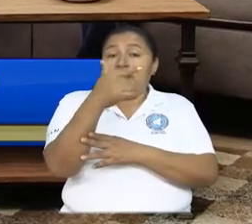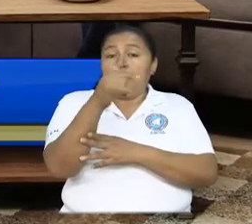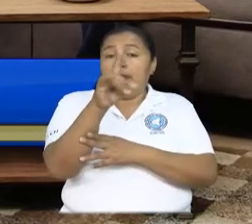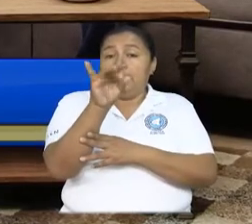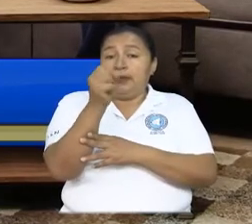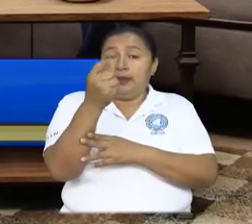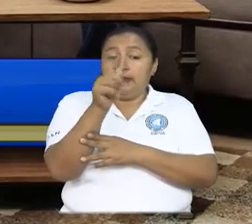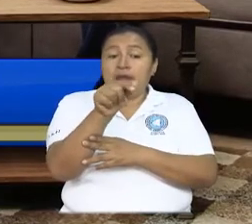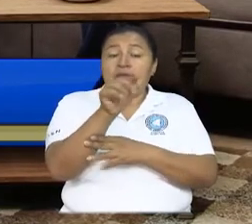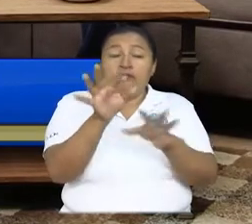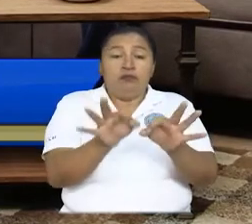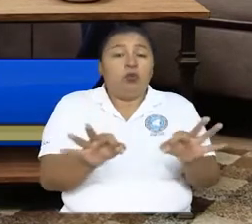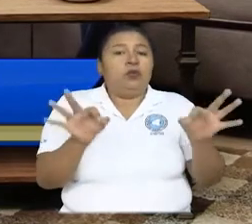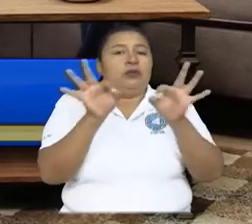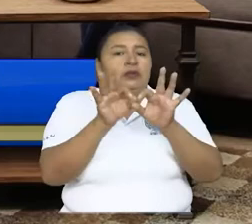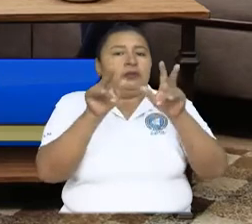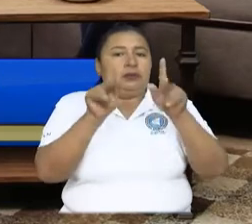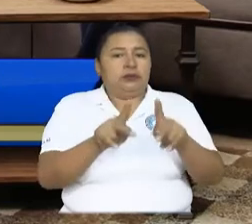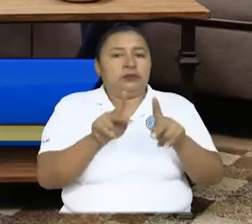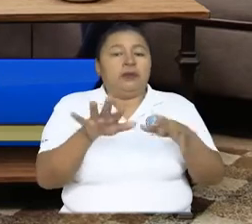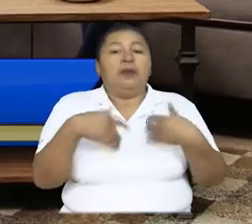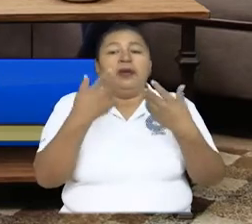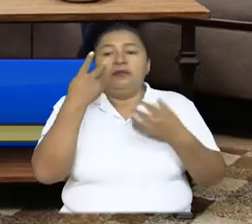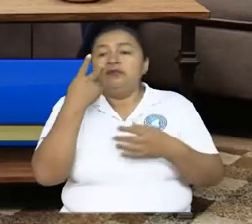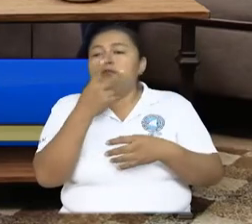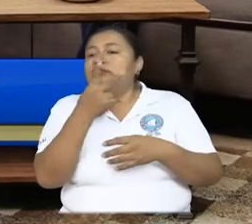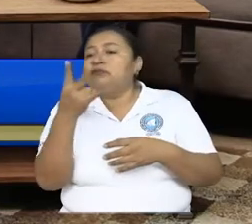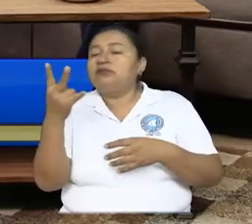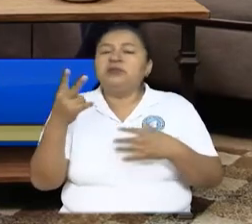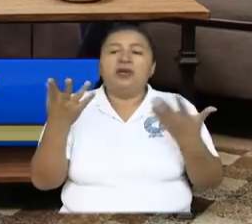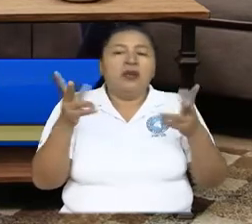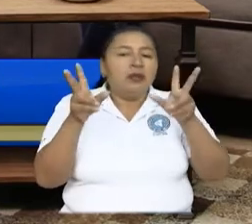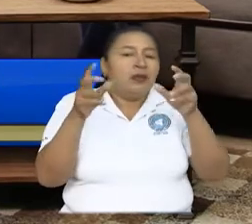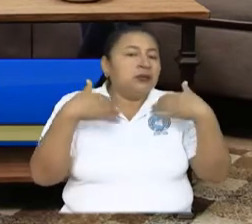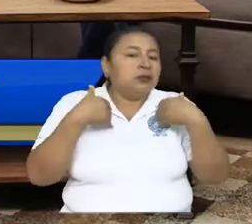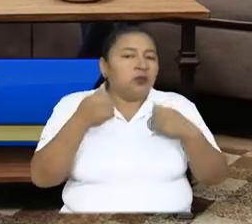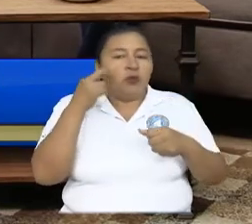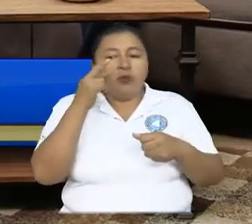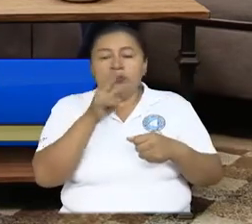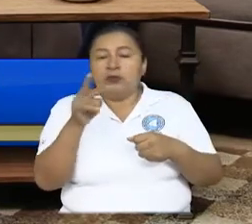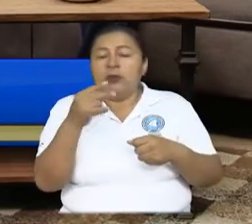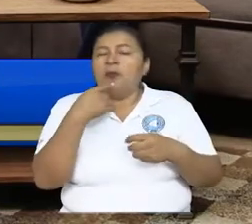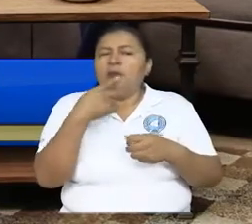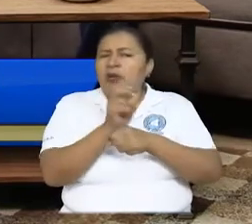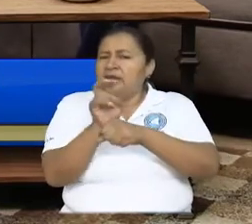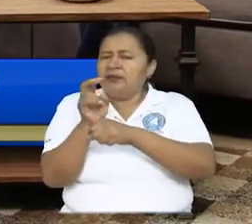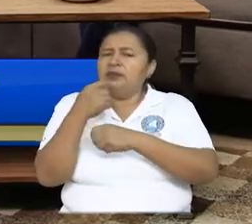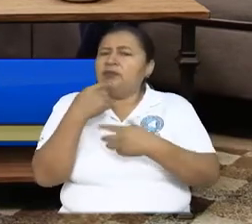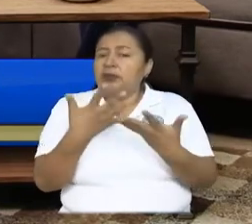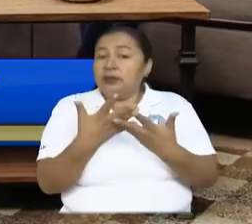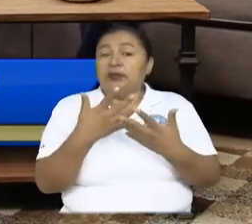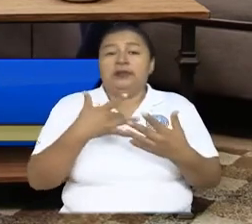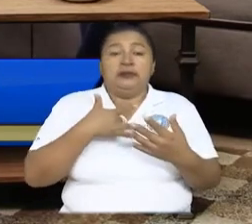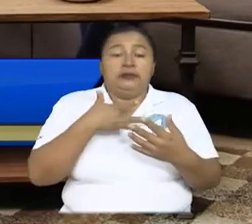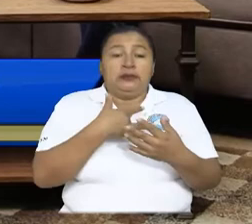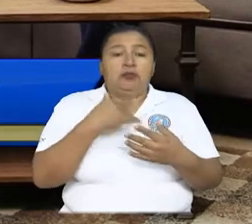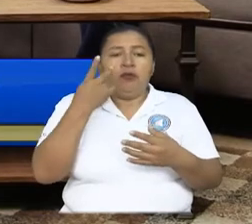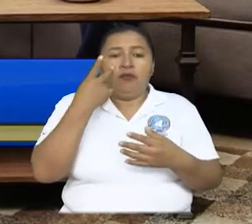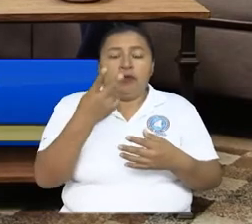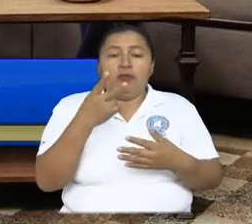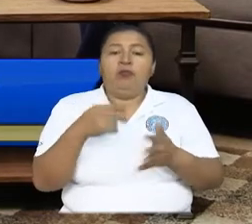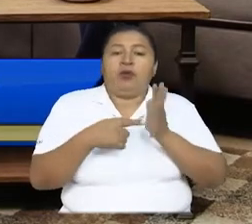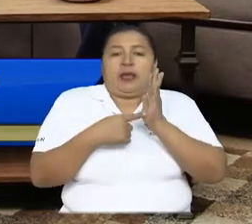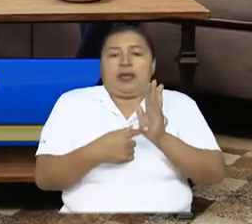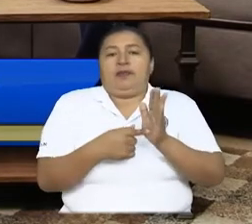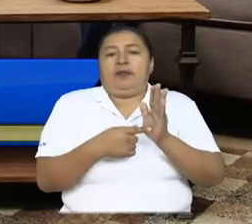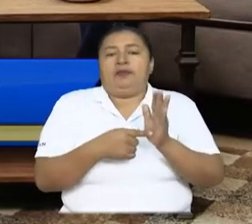protagonista importante para la vigilancia comunitaria en salud porque la vigilancia porque necesitamos que en caso que